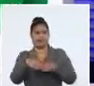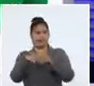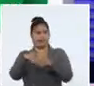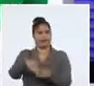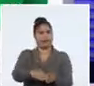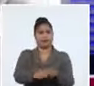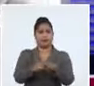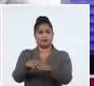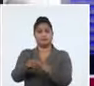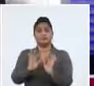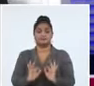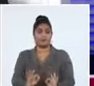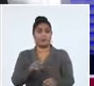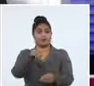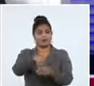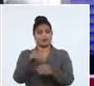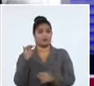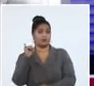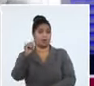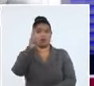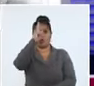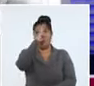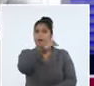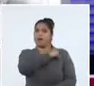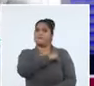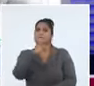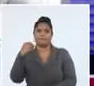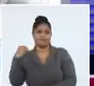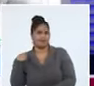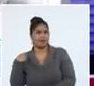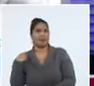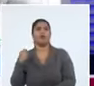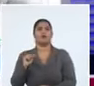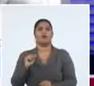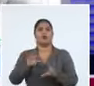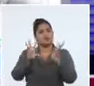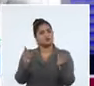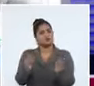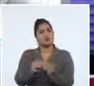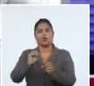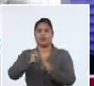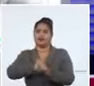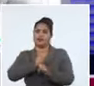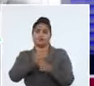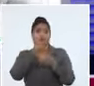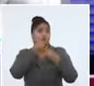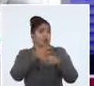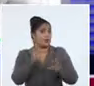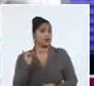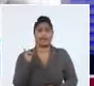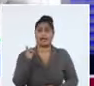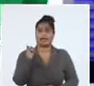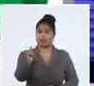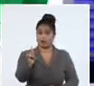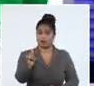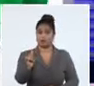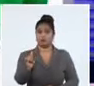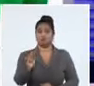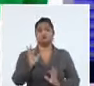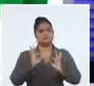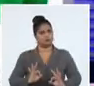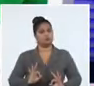población. Ahí está la hora de la revolución, doctor, aunque algunos no quieran ver esa gran obra que tenemos hoy. Bueno,